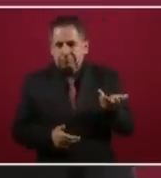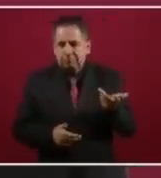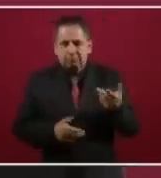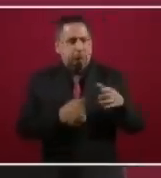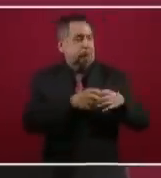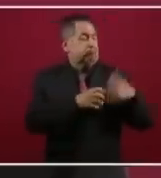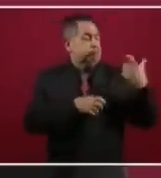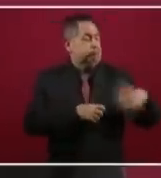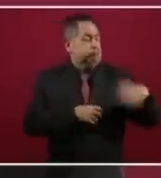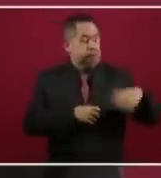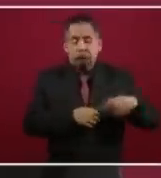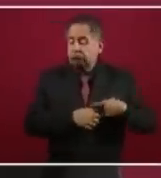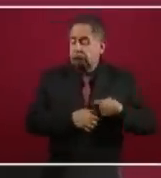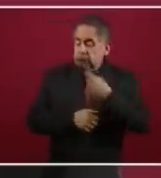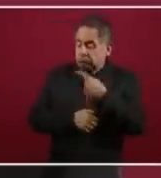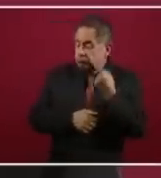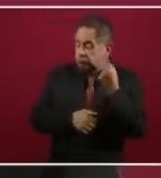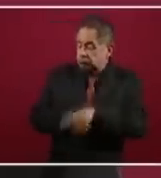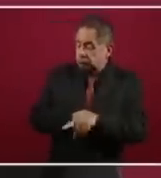potentados,